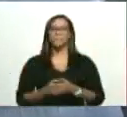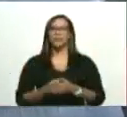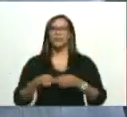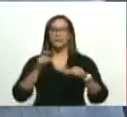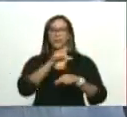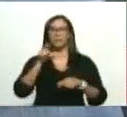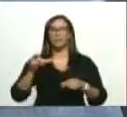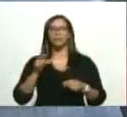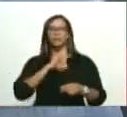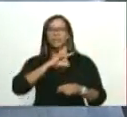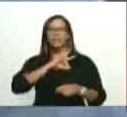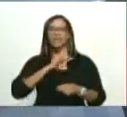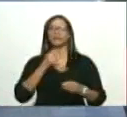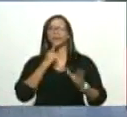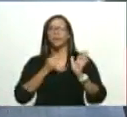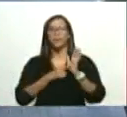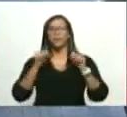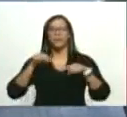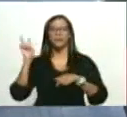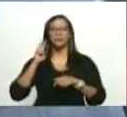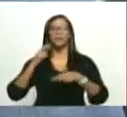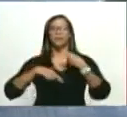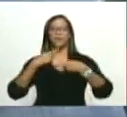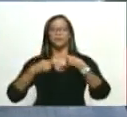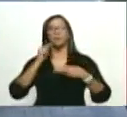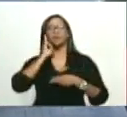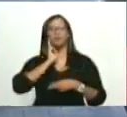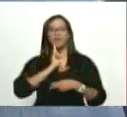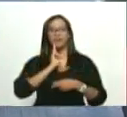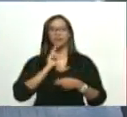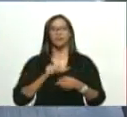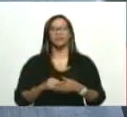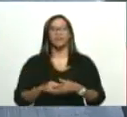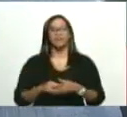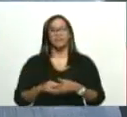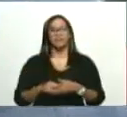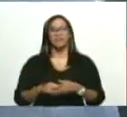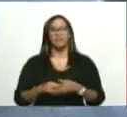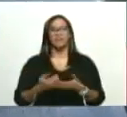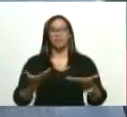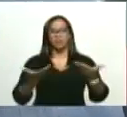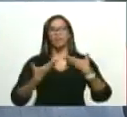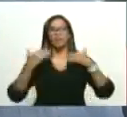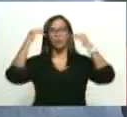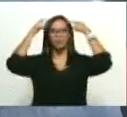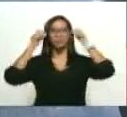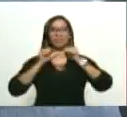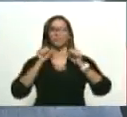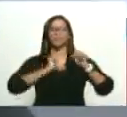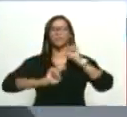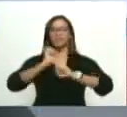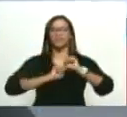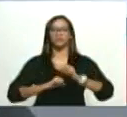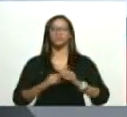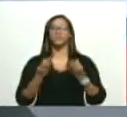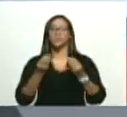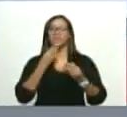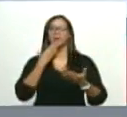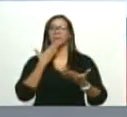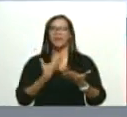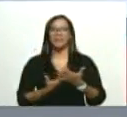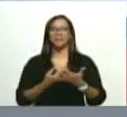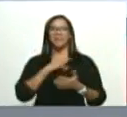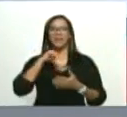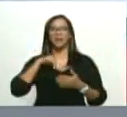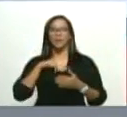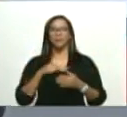estamos construyendo aquí en Venezuela, esta revolución bolivariana que nos legó el comandante y que seguiremos defendiendo. Bueno, muchísimas gracias a nuestros